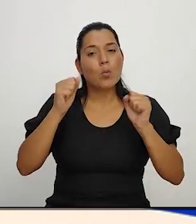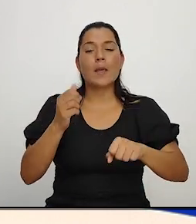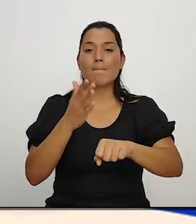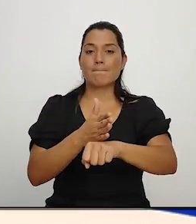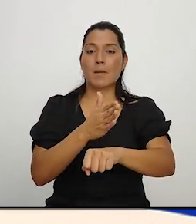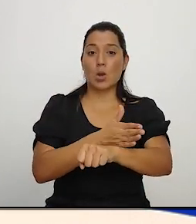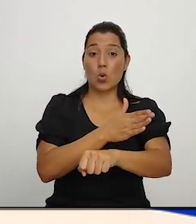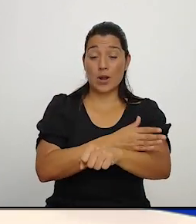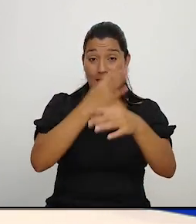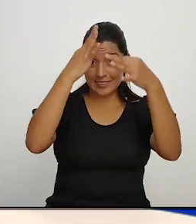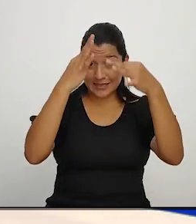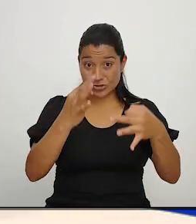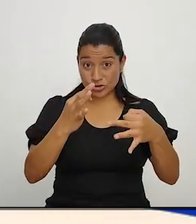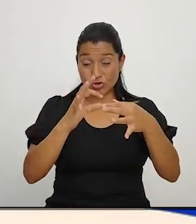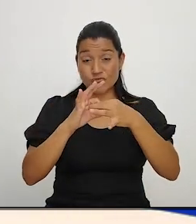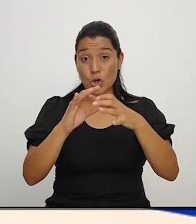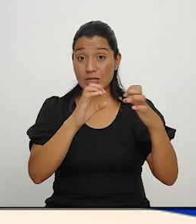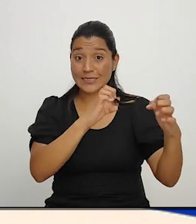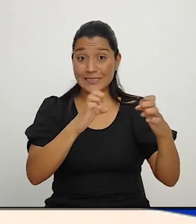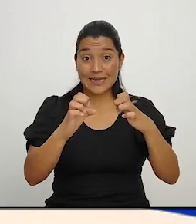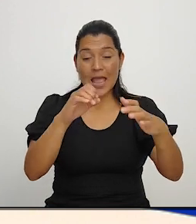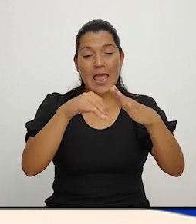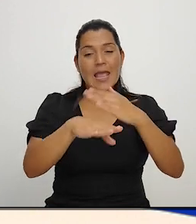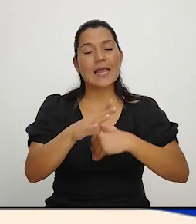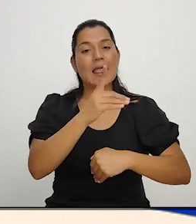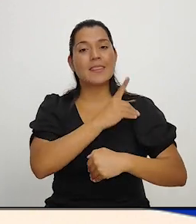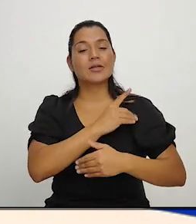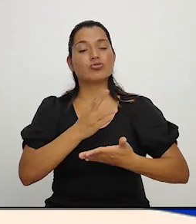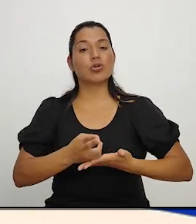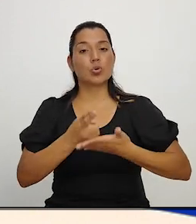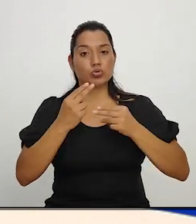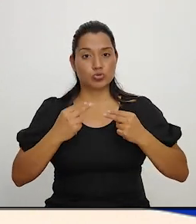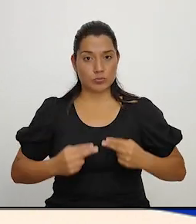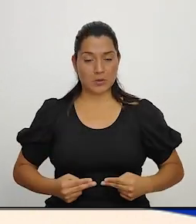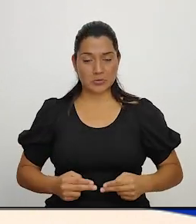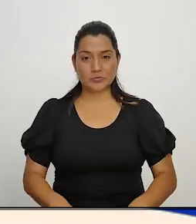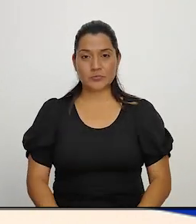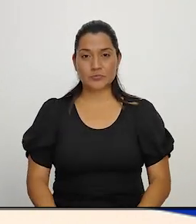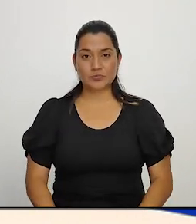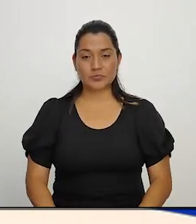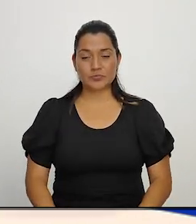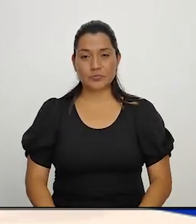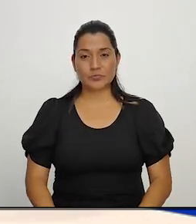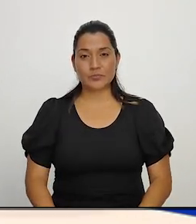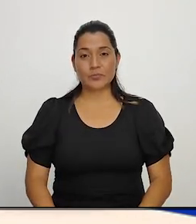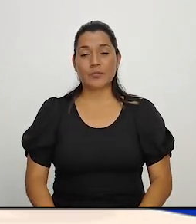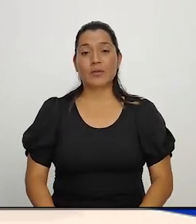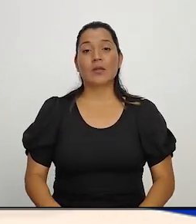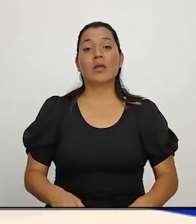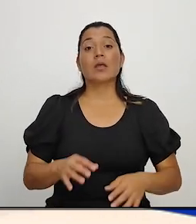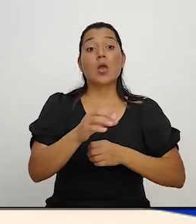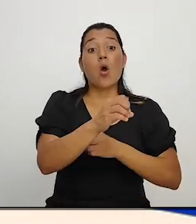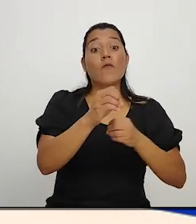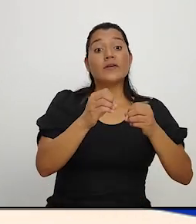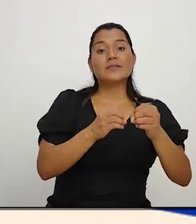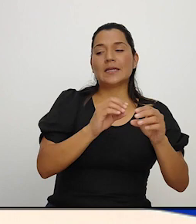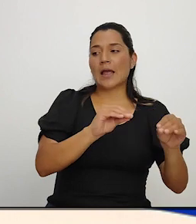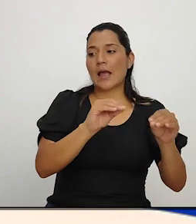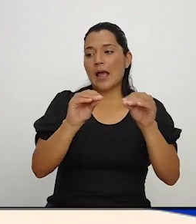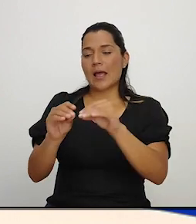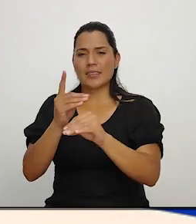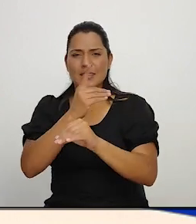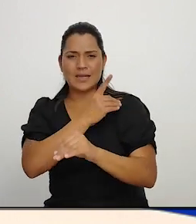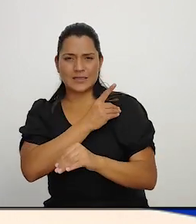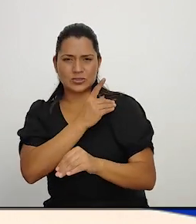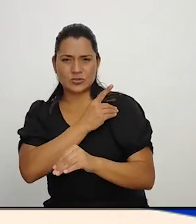decisiones estratégicas en la dirección de recursos humanos pasar de oficina a dirección no de debe